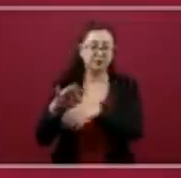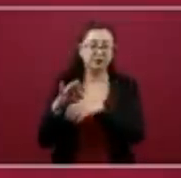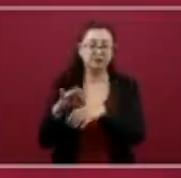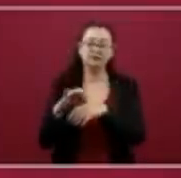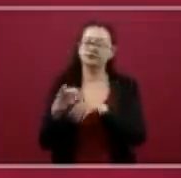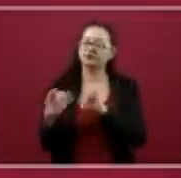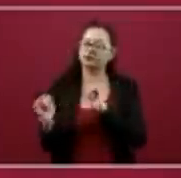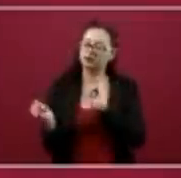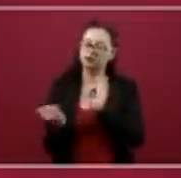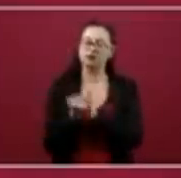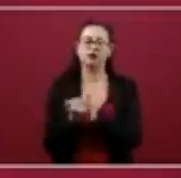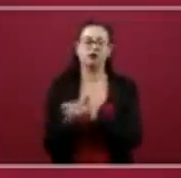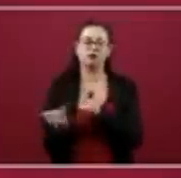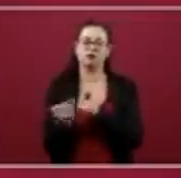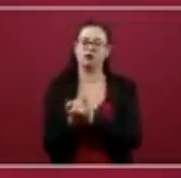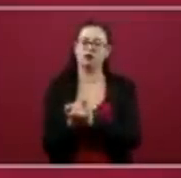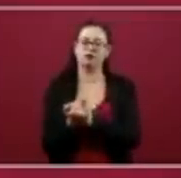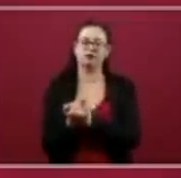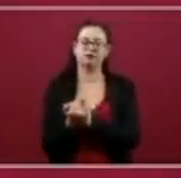igual